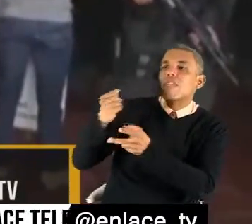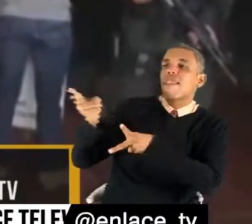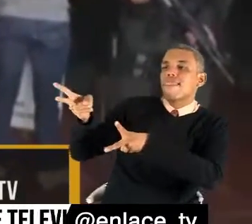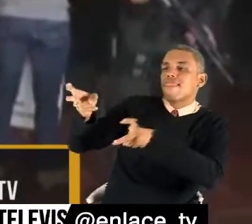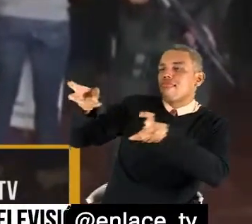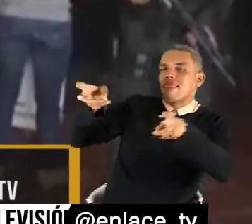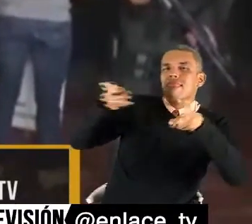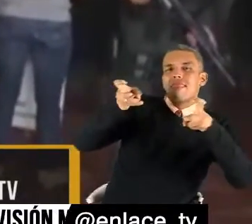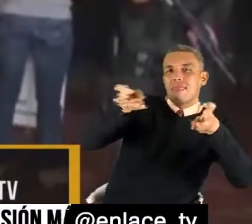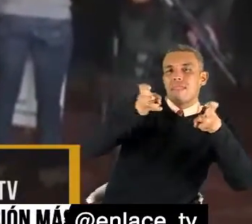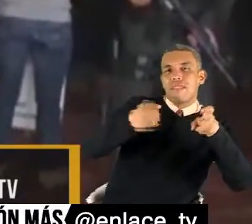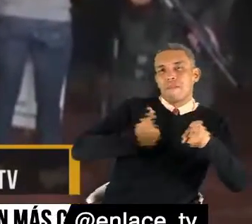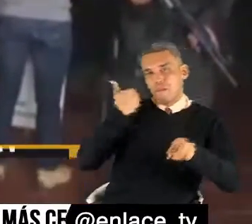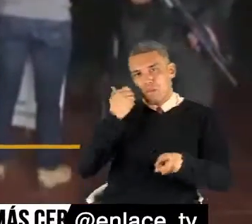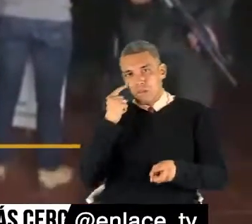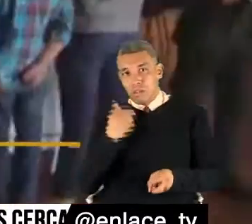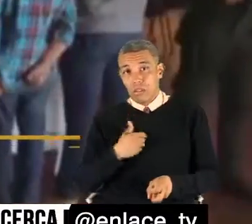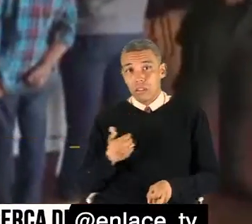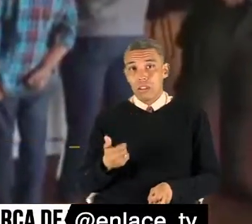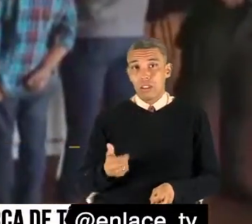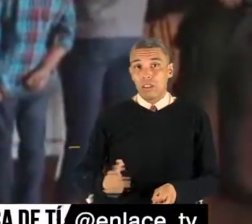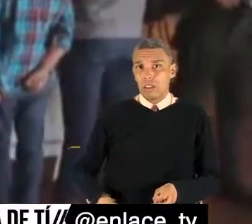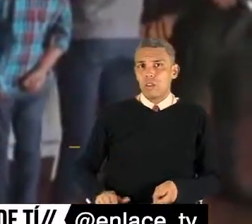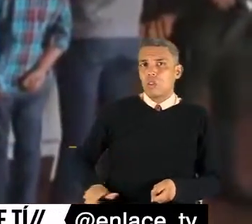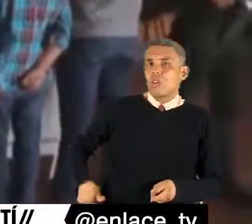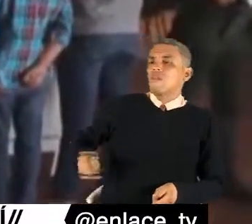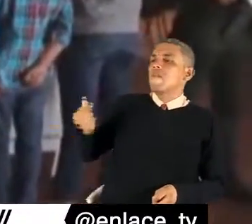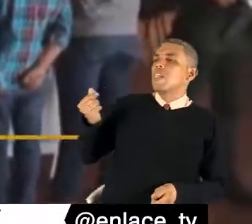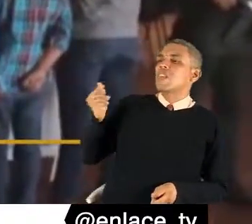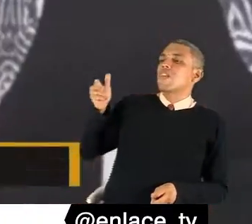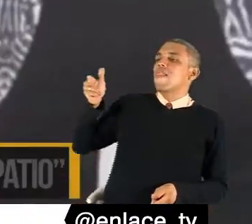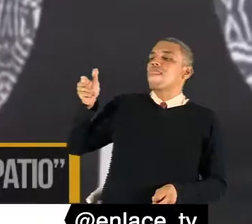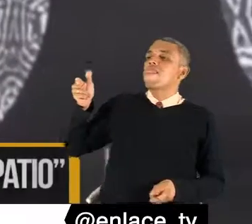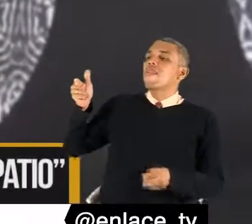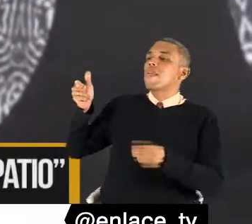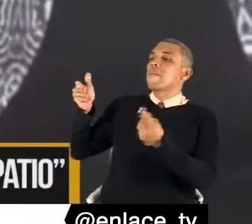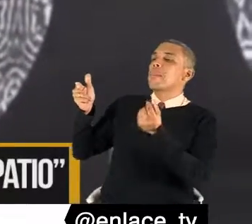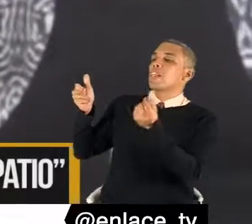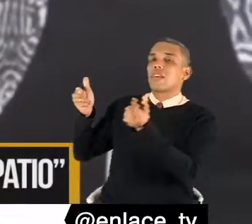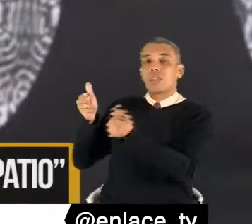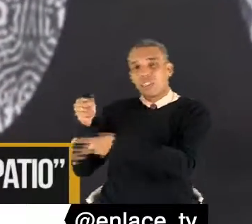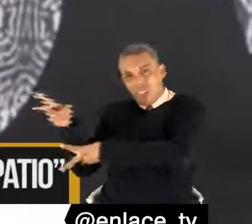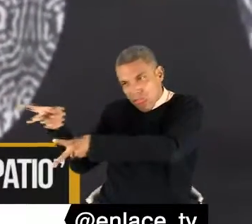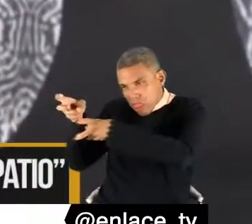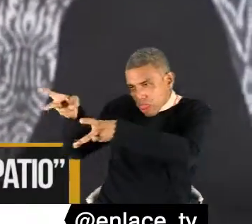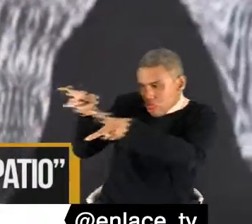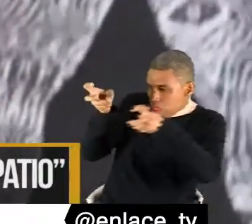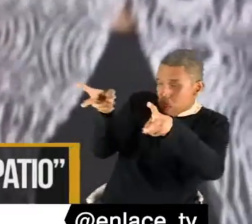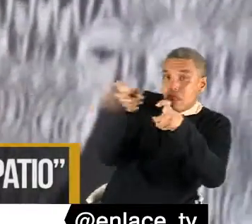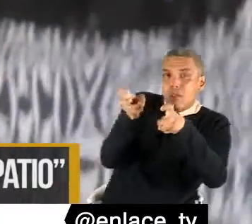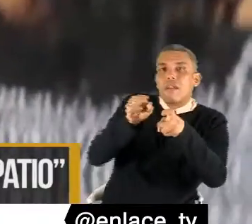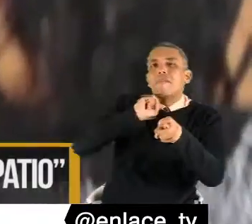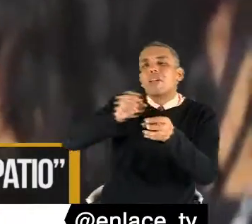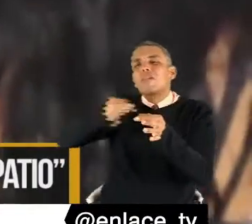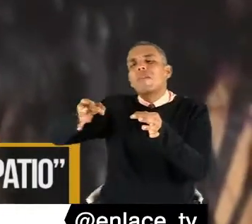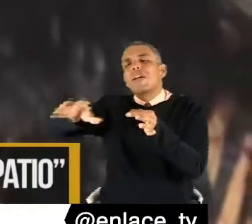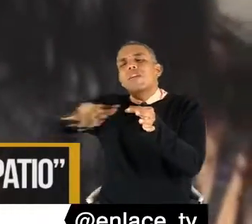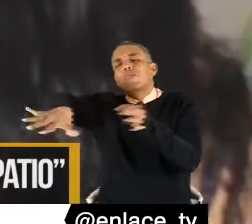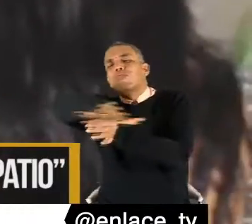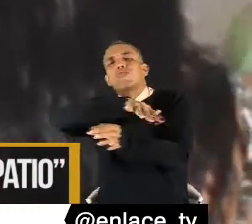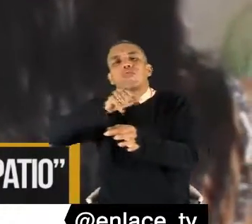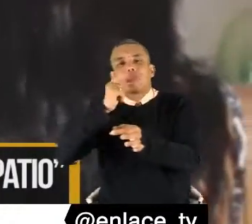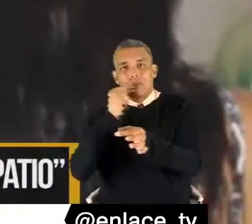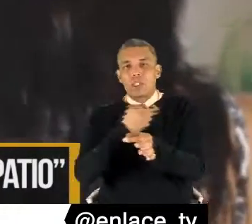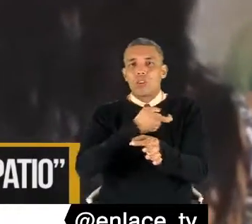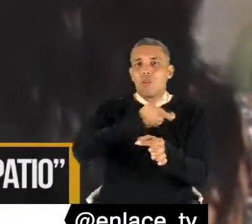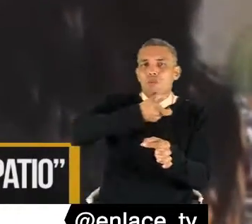se dedicaban a extorsionar a comerciantes, ganaderos y comunidad en general de Barranca Bermeja, la región del Magdalena Medio y municipios como Puerto